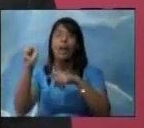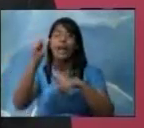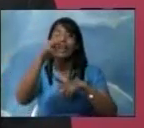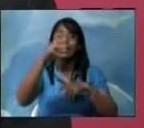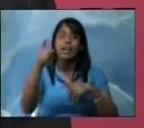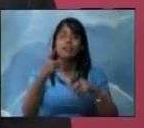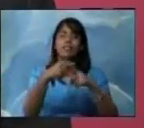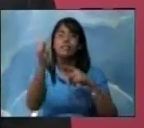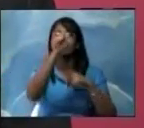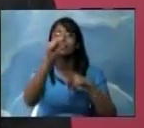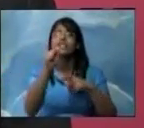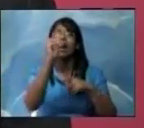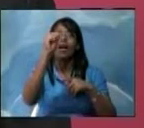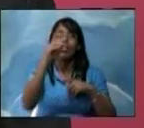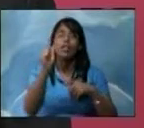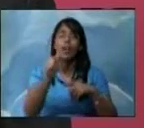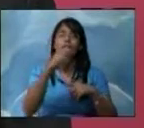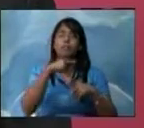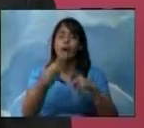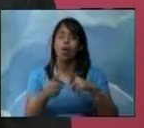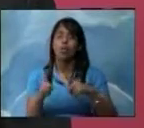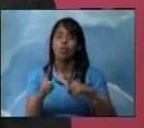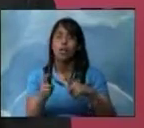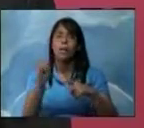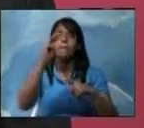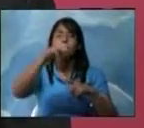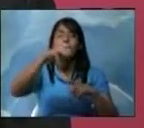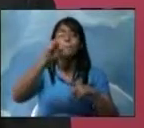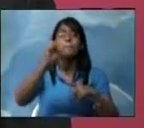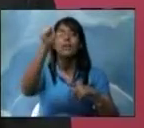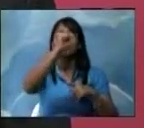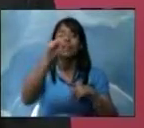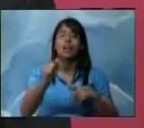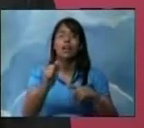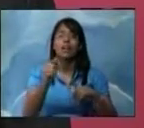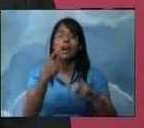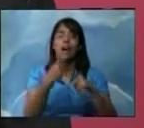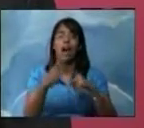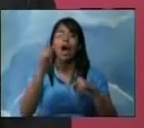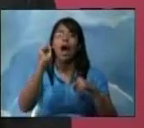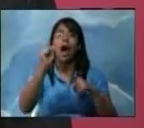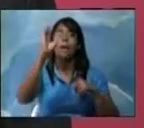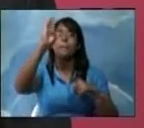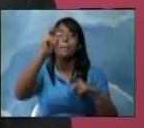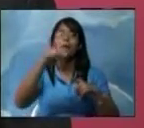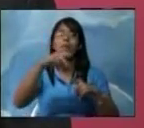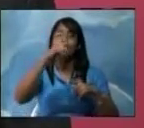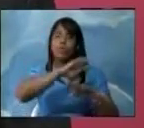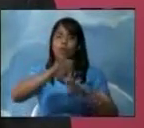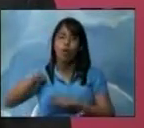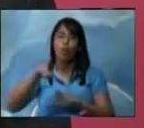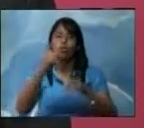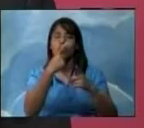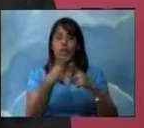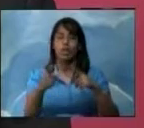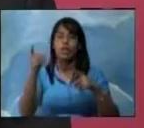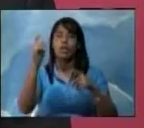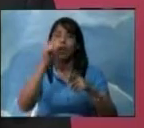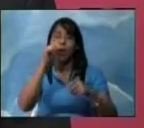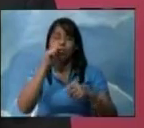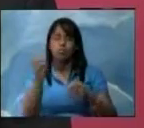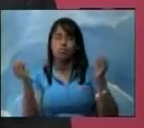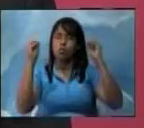Sadrach, a Misael Mesac y a Azarías Abednego. Y Daniel propuso en